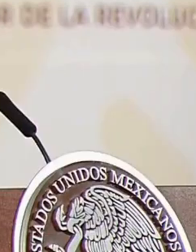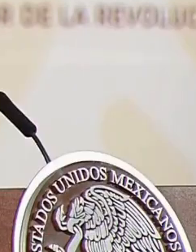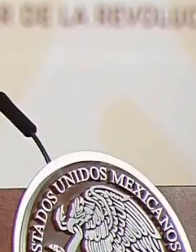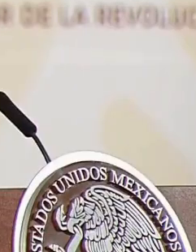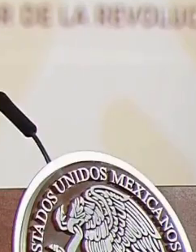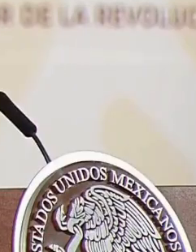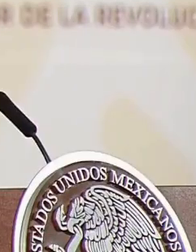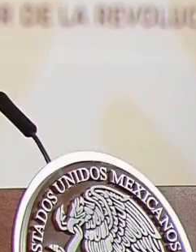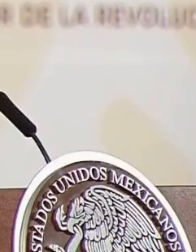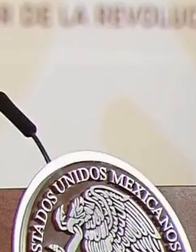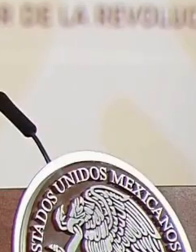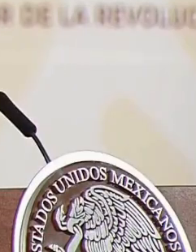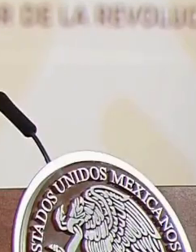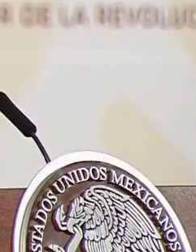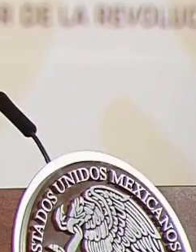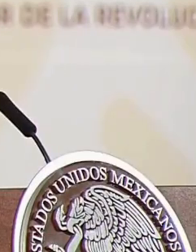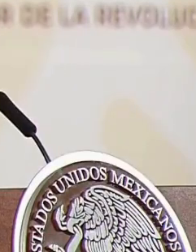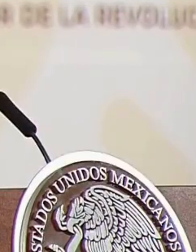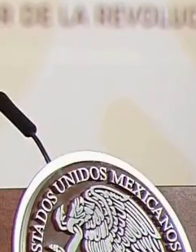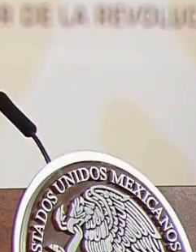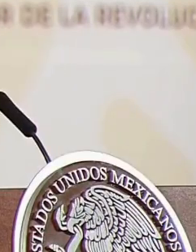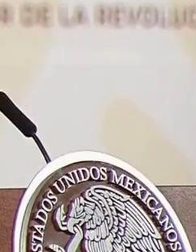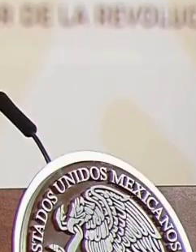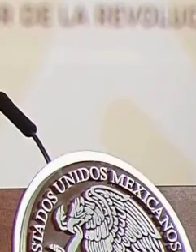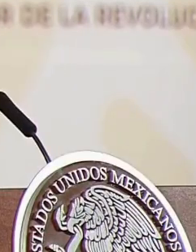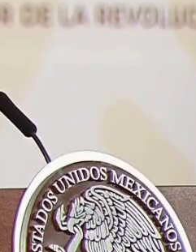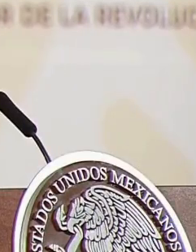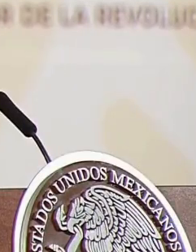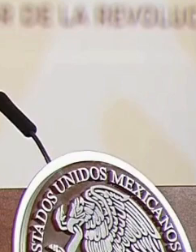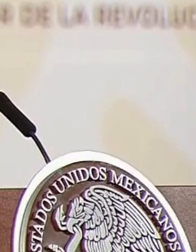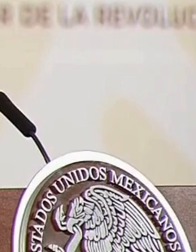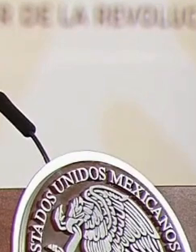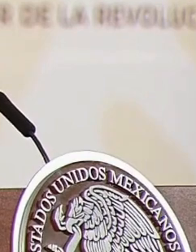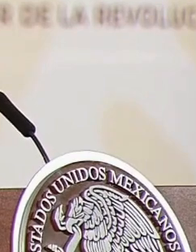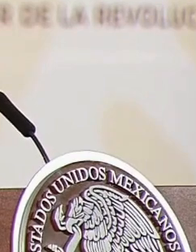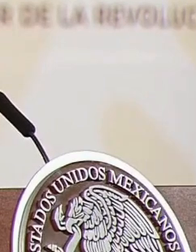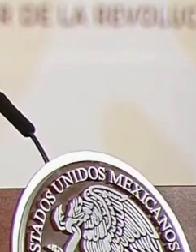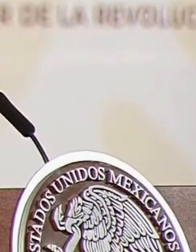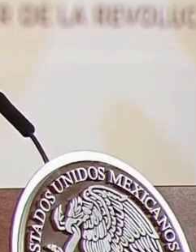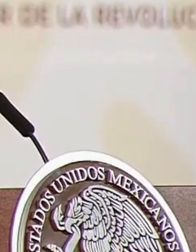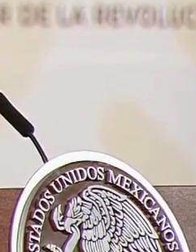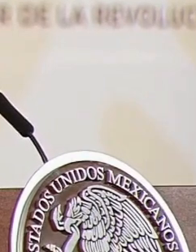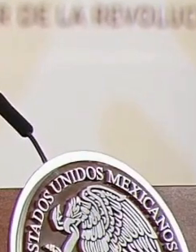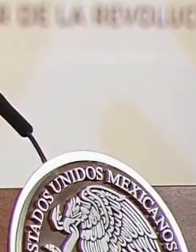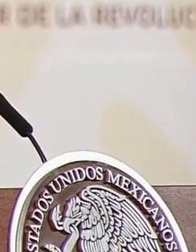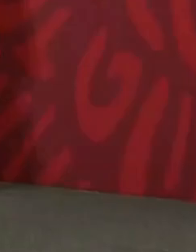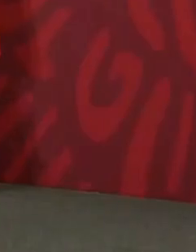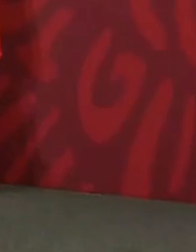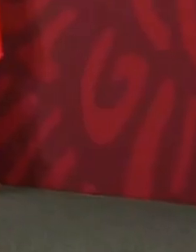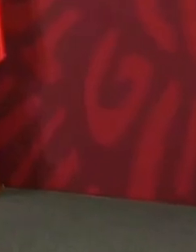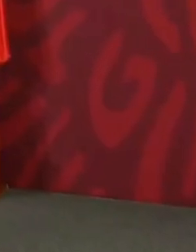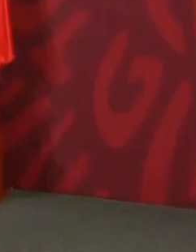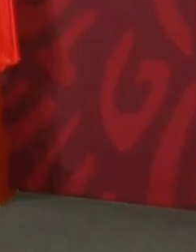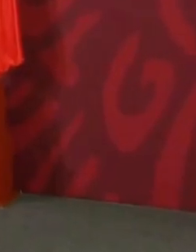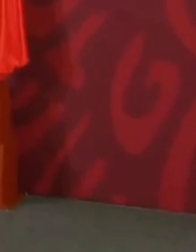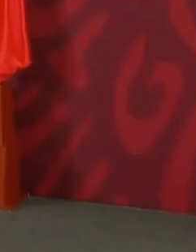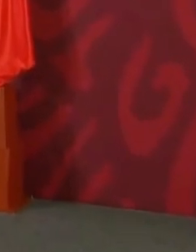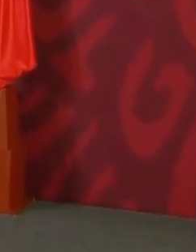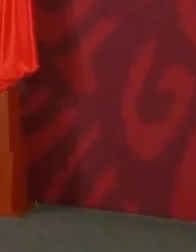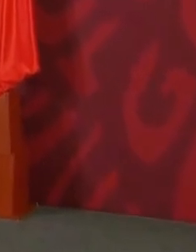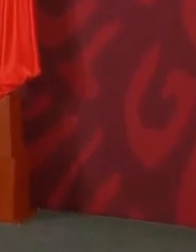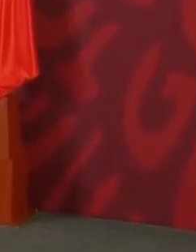homicidios, que no haya delitos, ni en las carreteras, ni en los